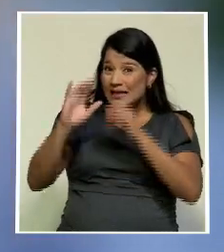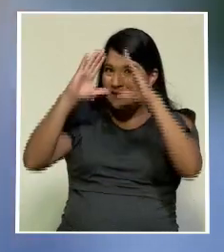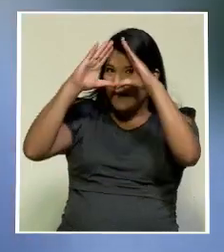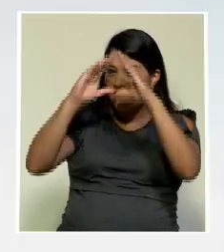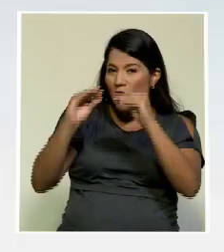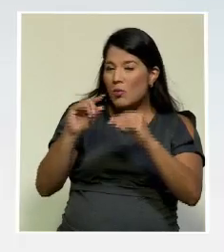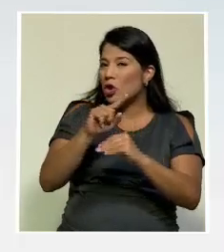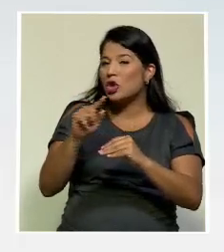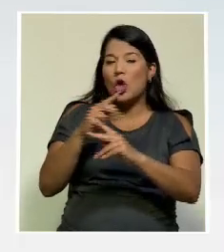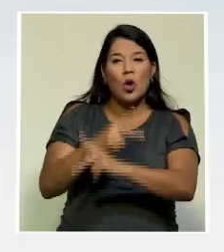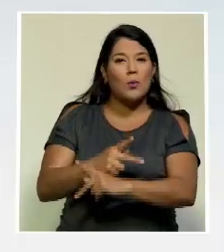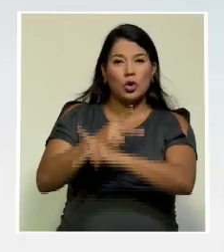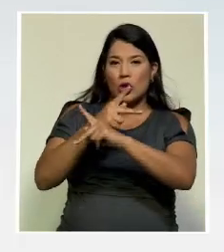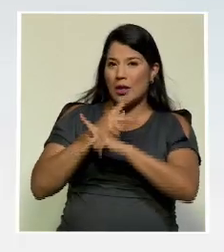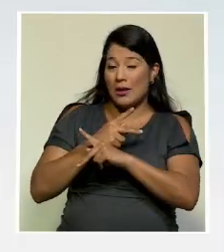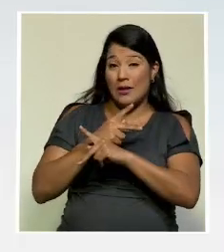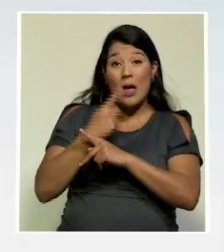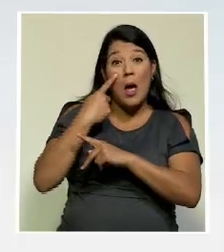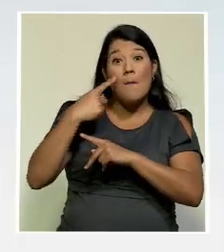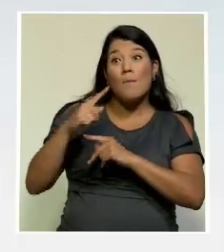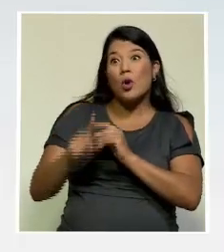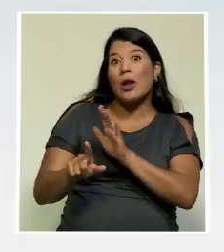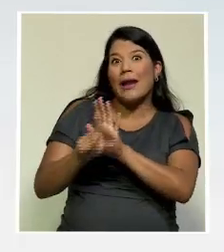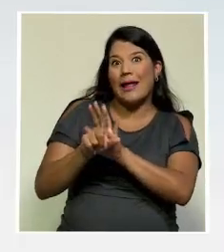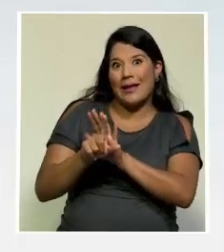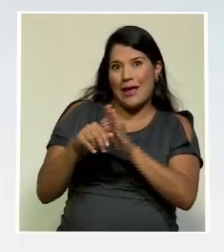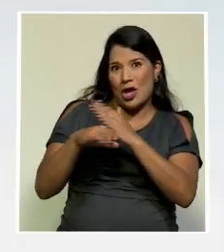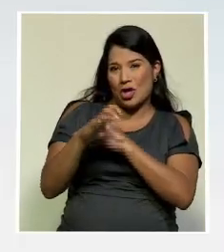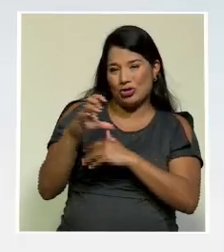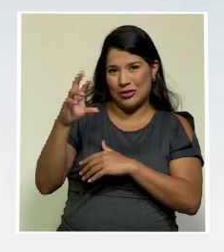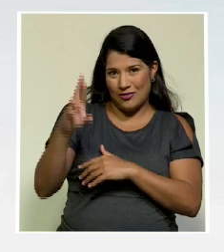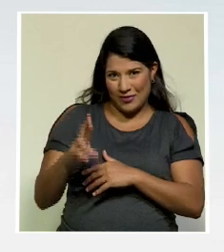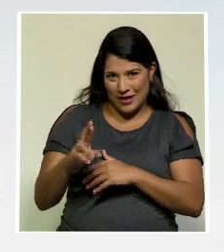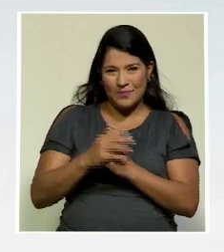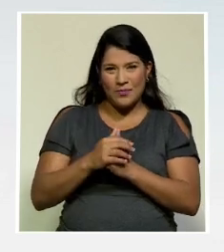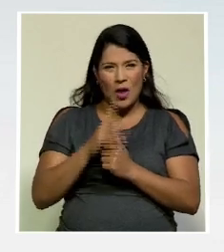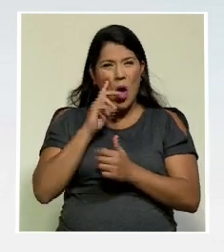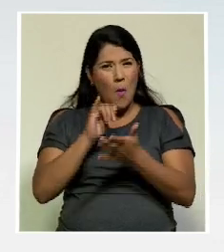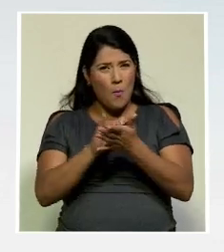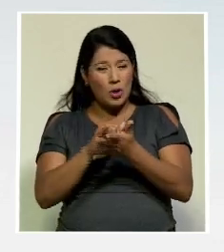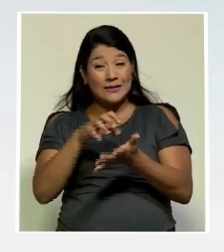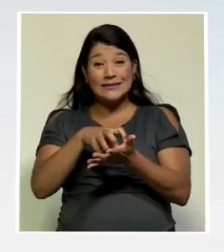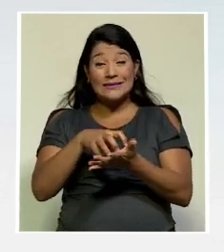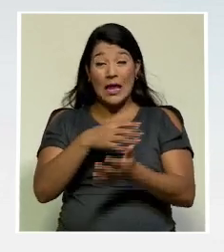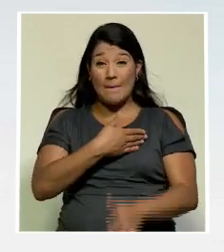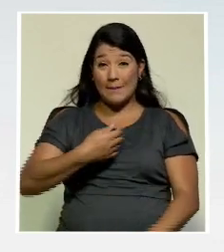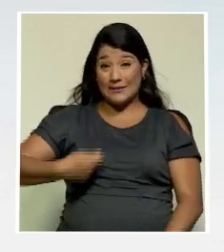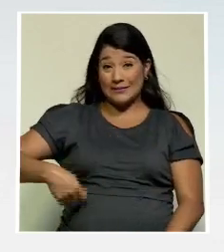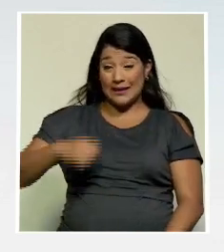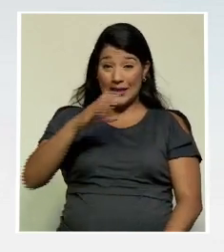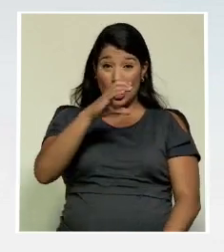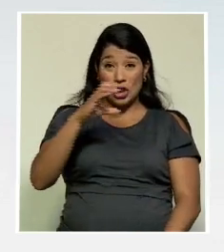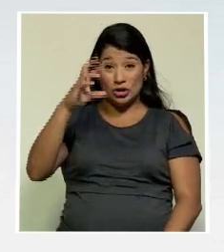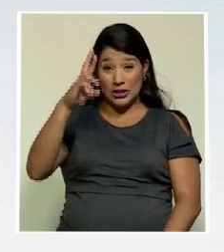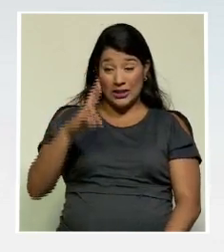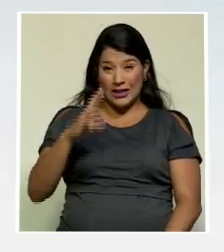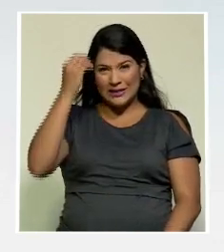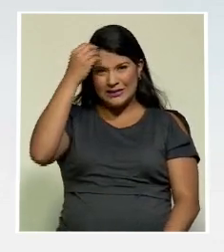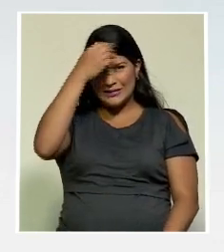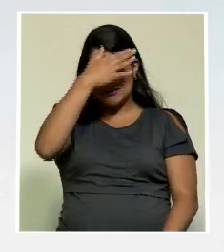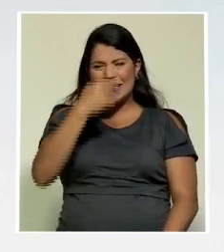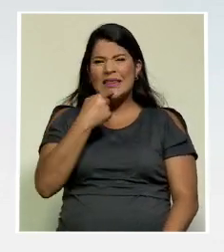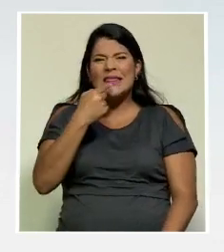nuestras fronteras por la ley de protección de datos. Ante este tipo de cuestionamientos, el presidente de la República, Carlos Alvarado, indicó que